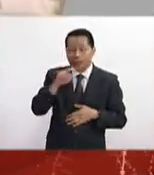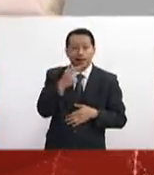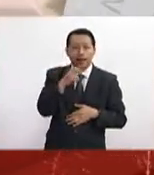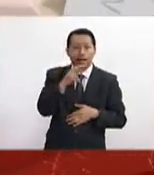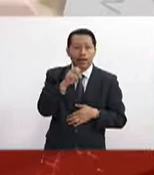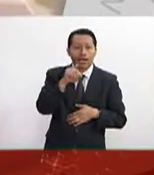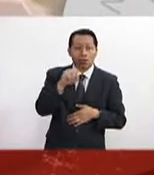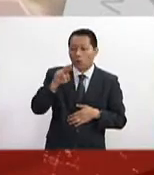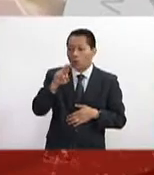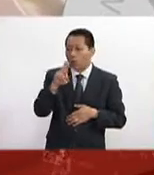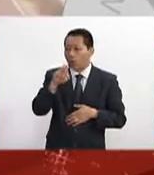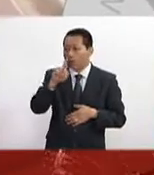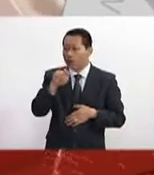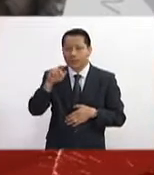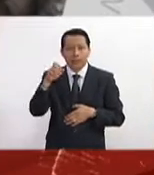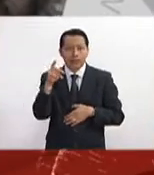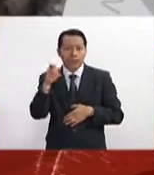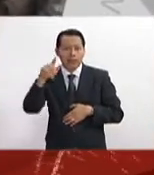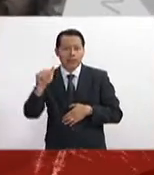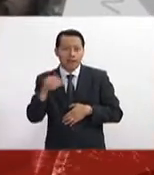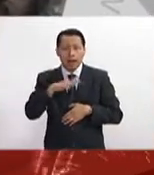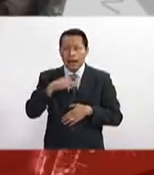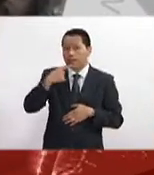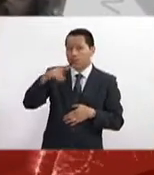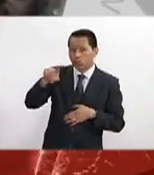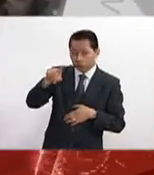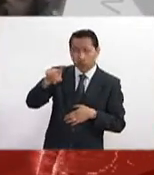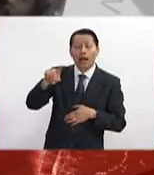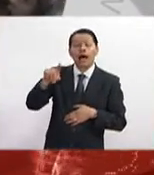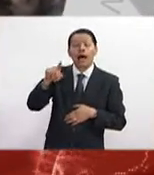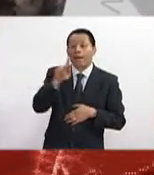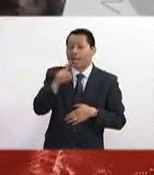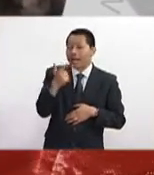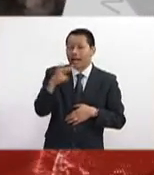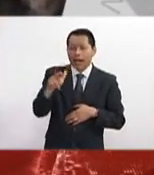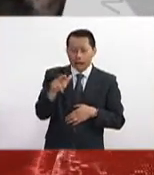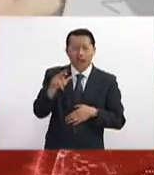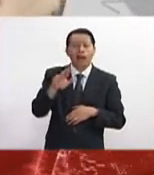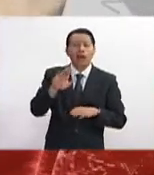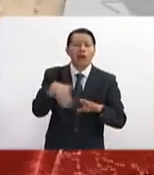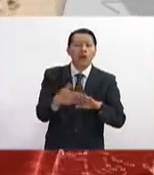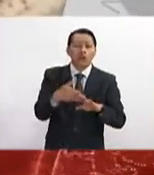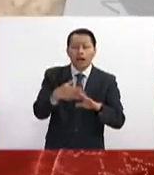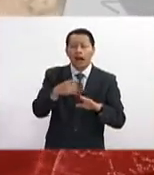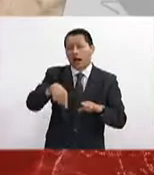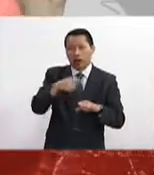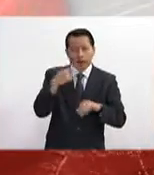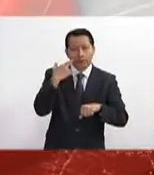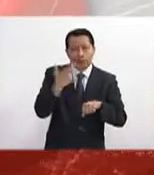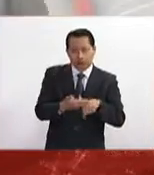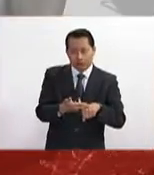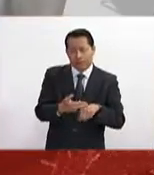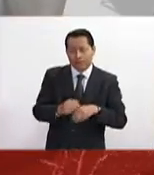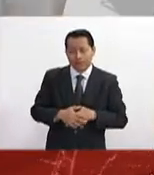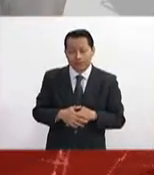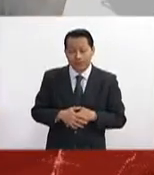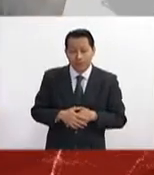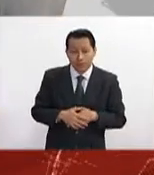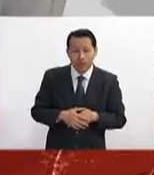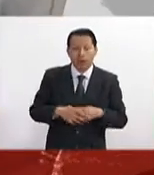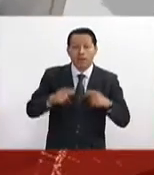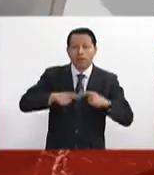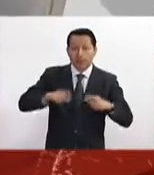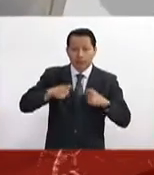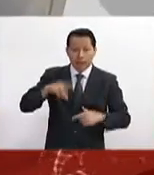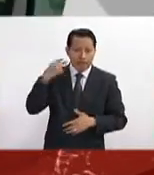Esparza, informó que se presentará una denuncia ante la PGR en contra de quienes resulten responsables. La Fiscalía